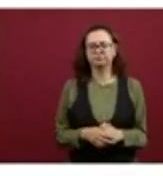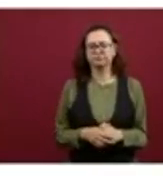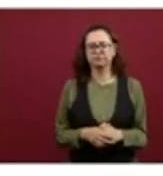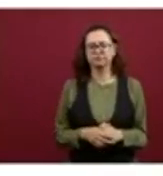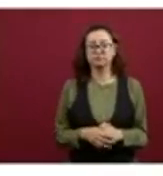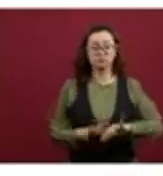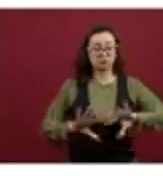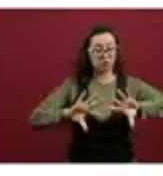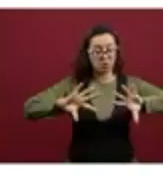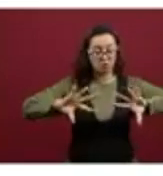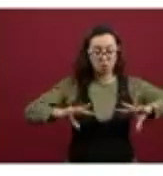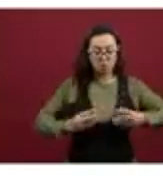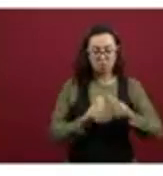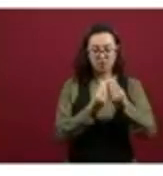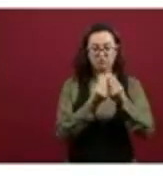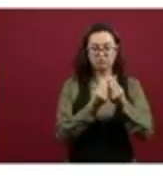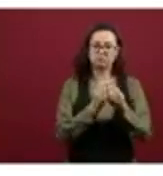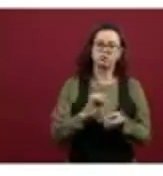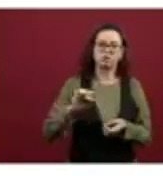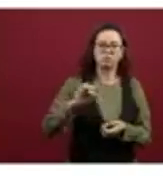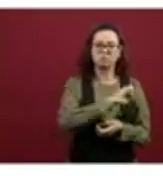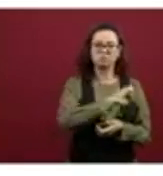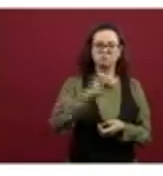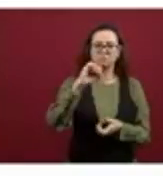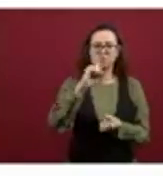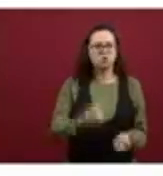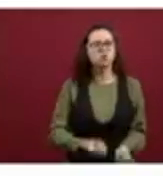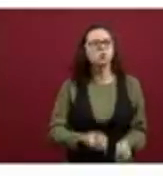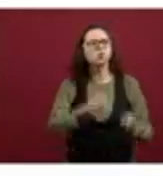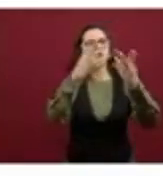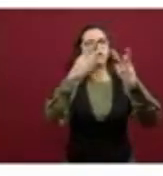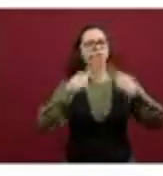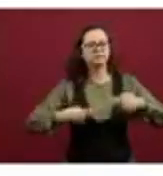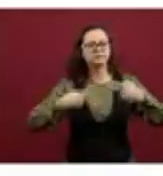total y el incremento del número de contribuyentes en